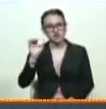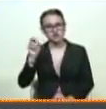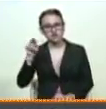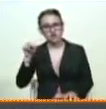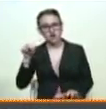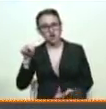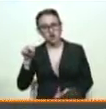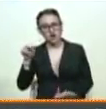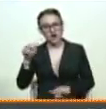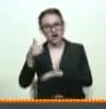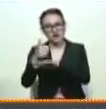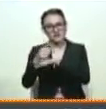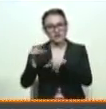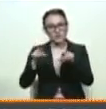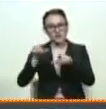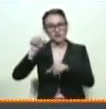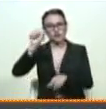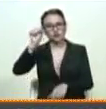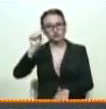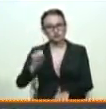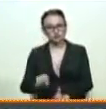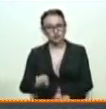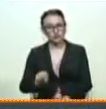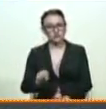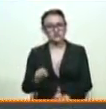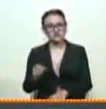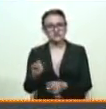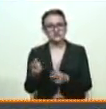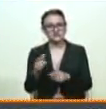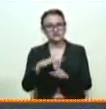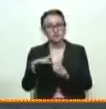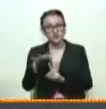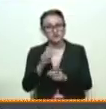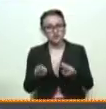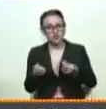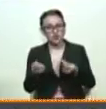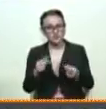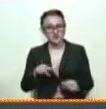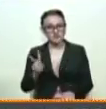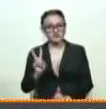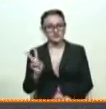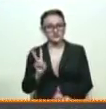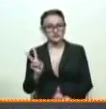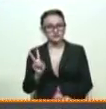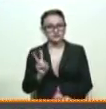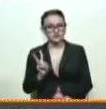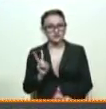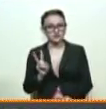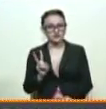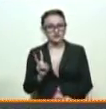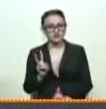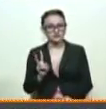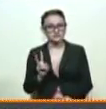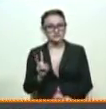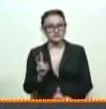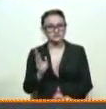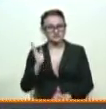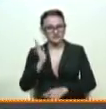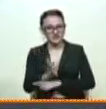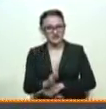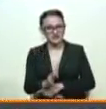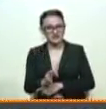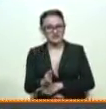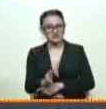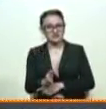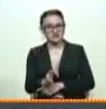jefe del Comando Sur, sobre la situación económica del país. La orden